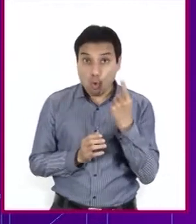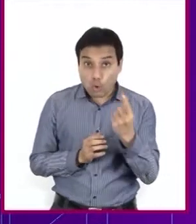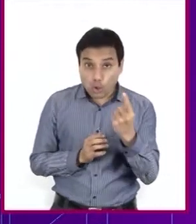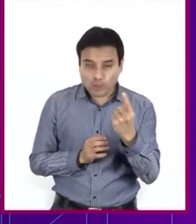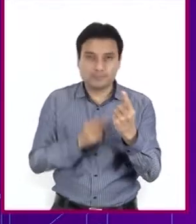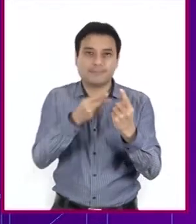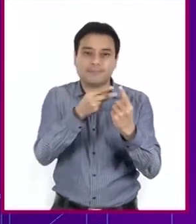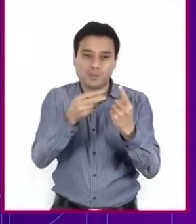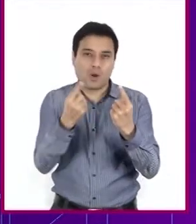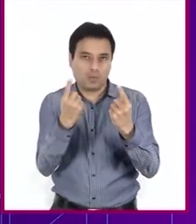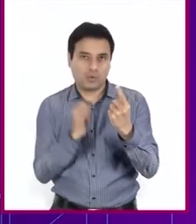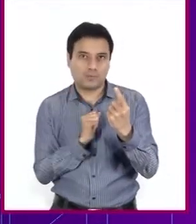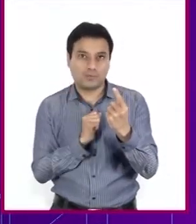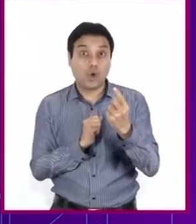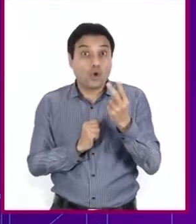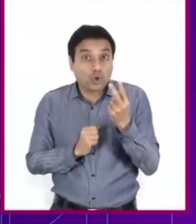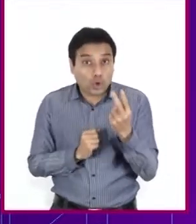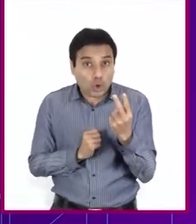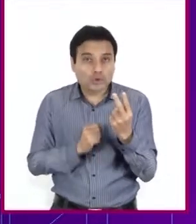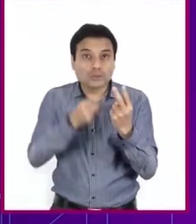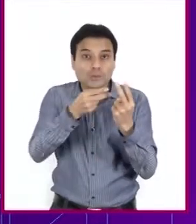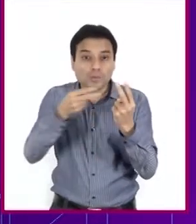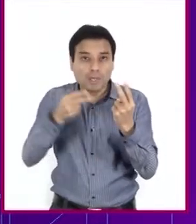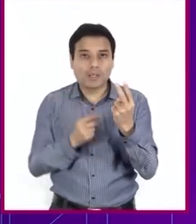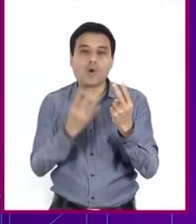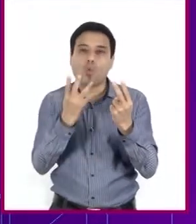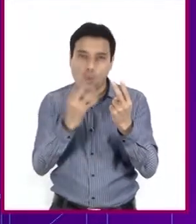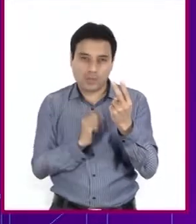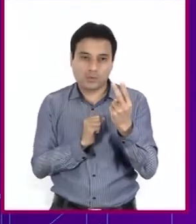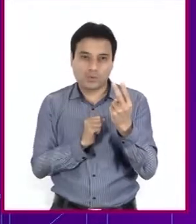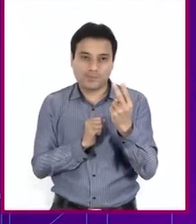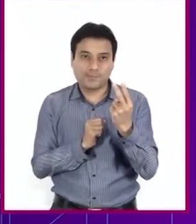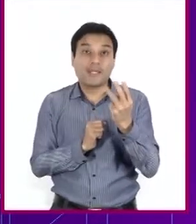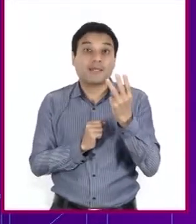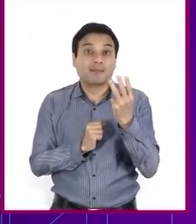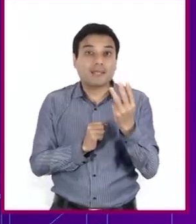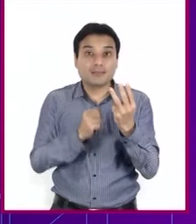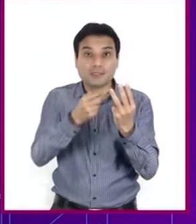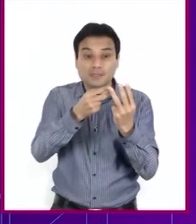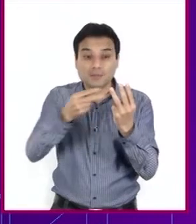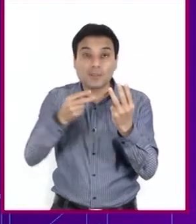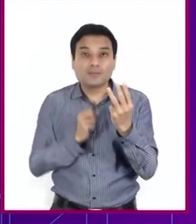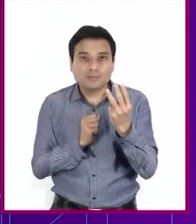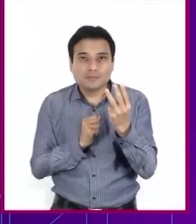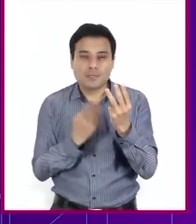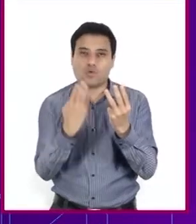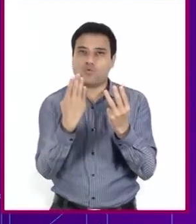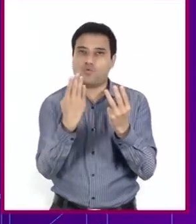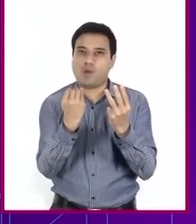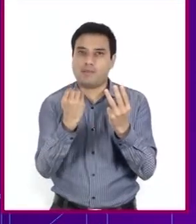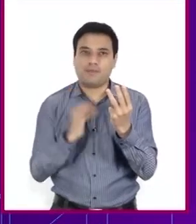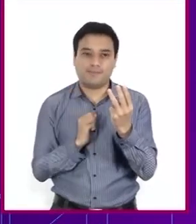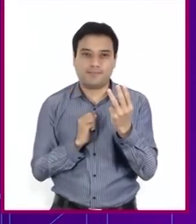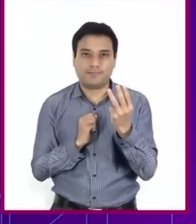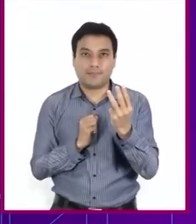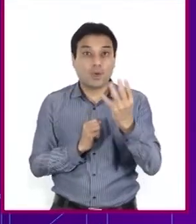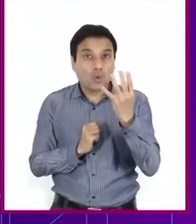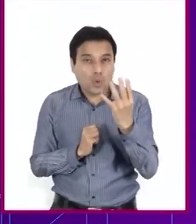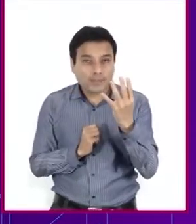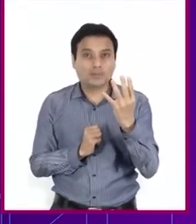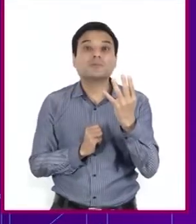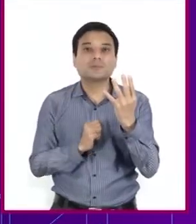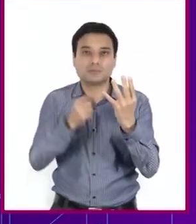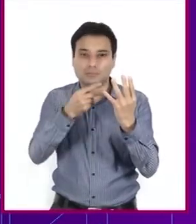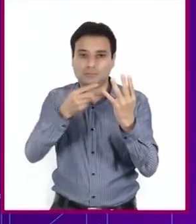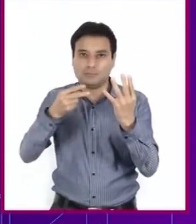1, n igual a 2 corresponde a 4, n igual a 3 corresponde a 9, n